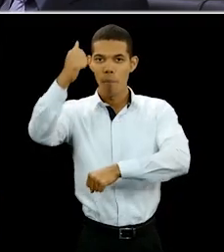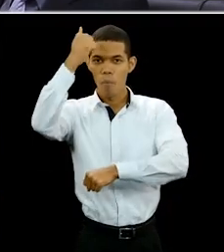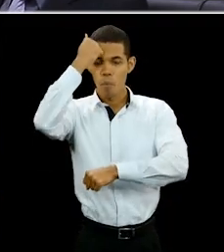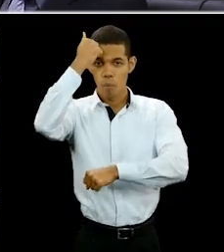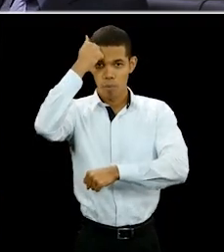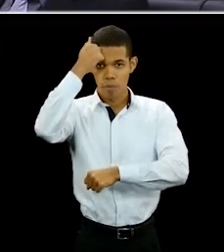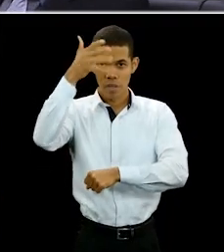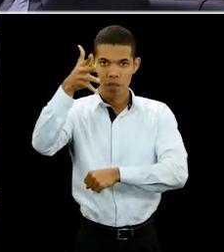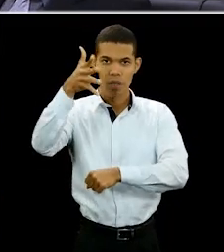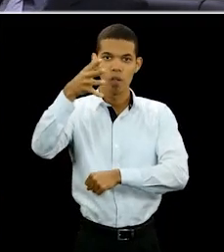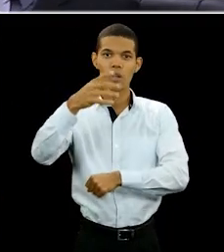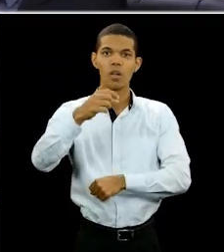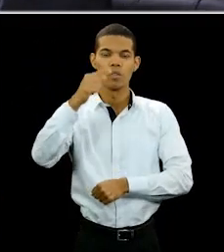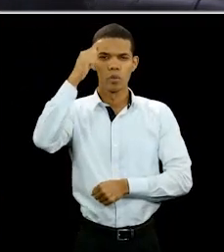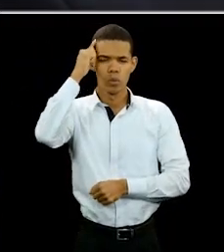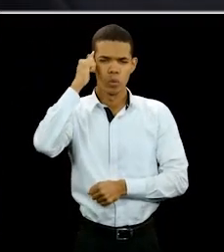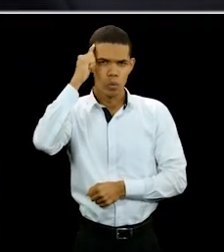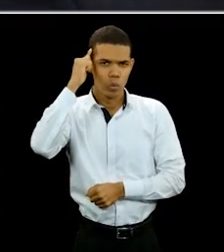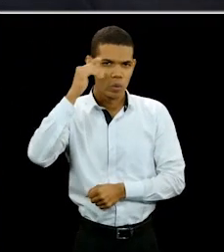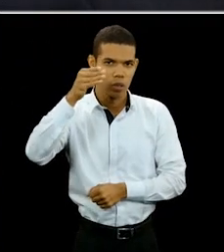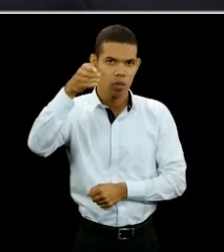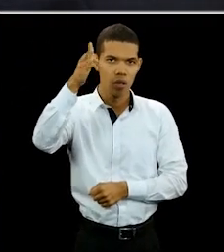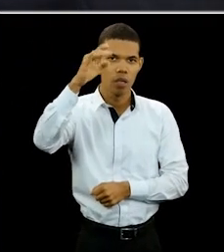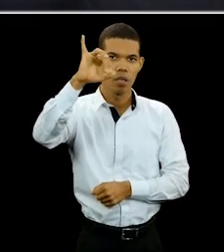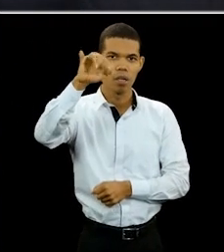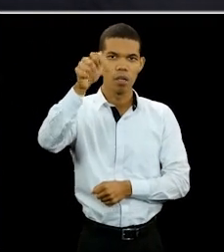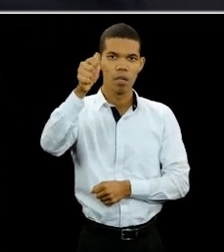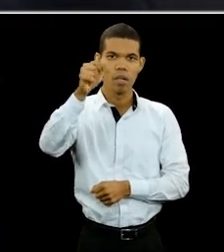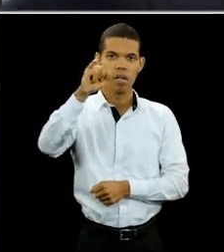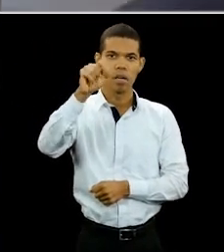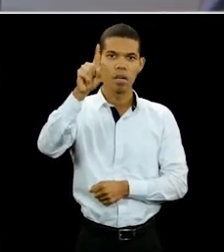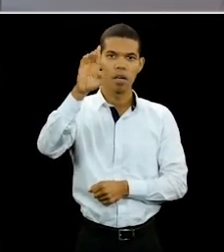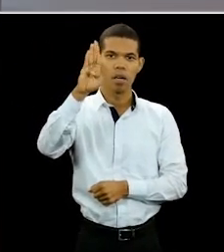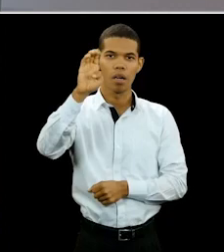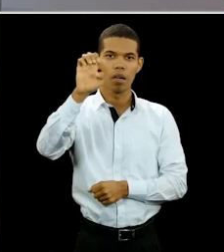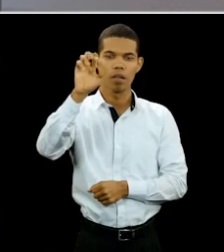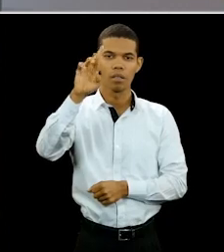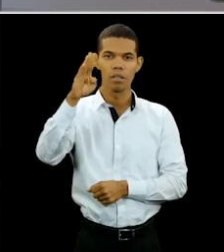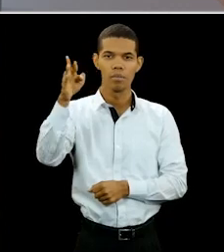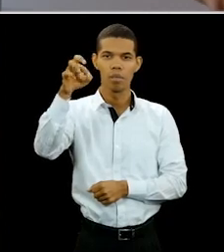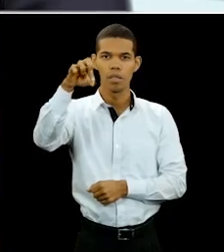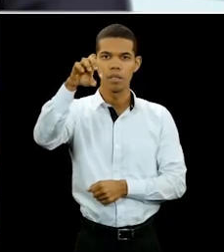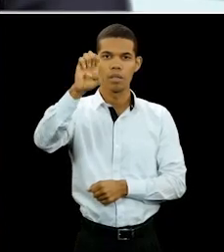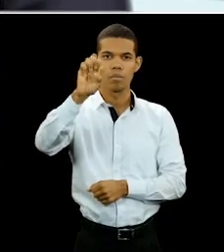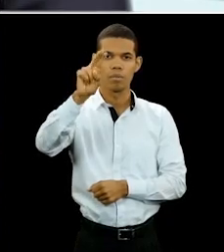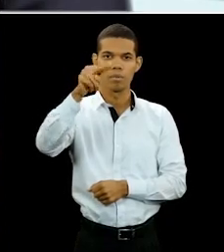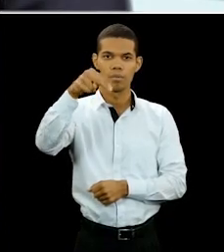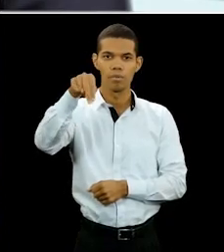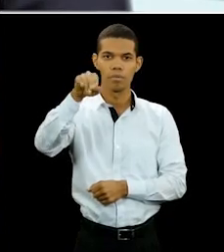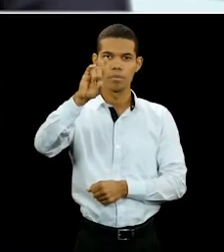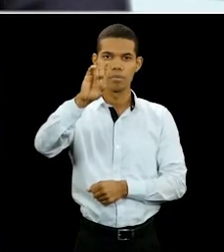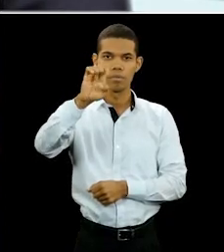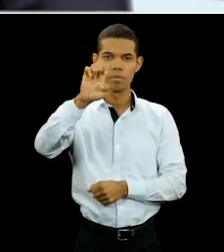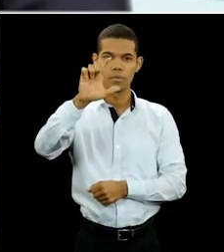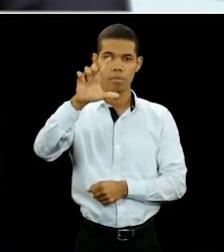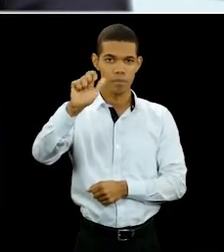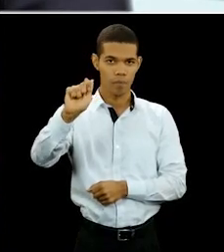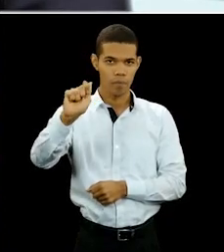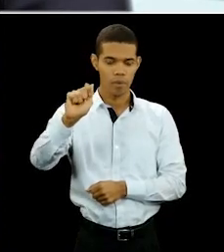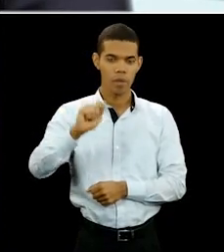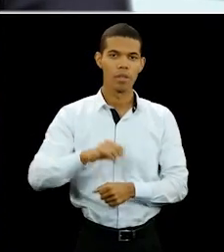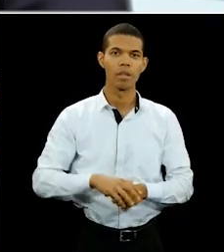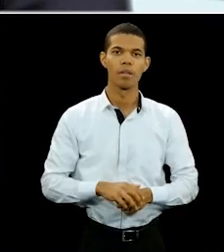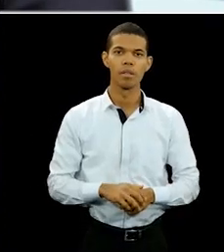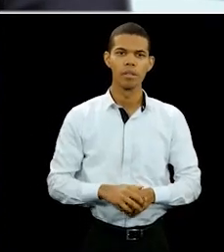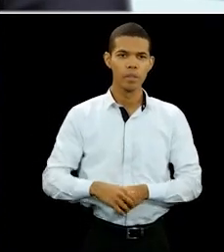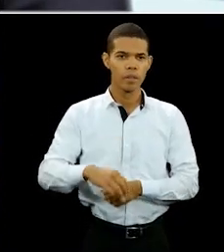facultad de teología doctor bienvenido Muchas gracias pastor Ezequiel doctor este tema va a dejar sin duda muchas lecciones como